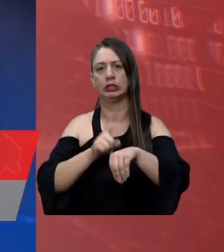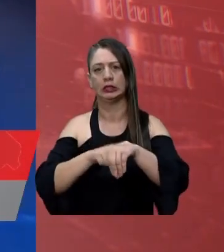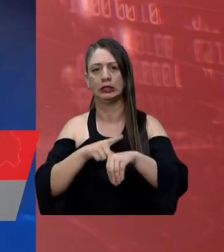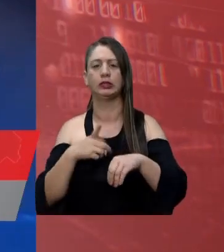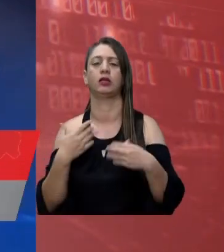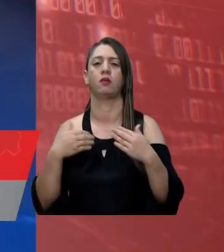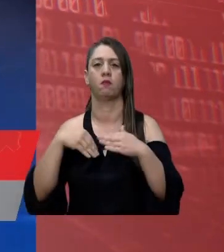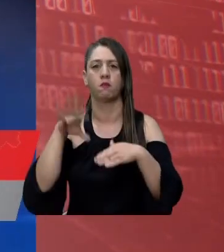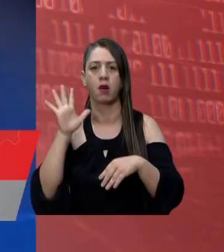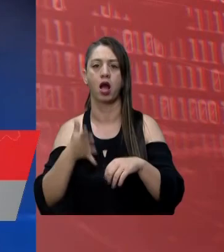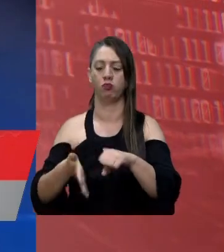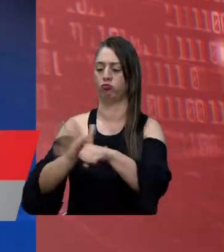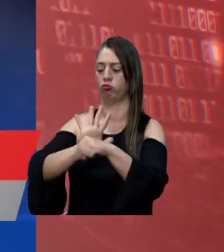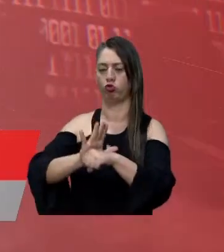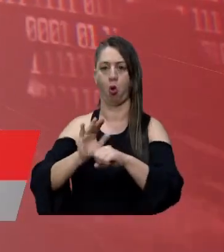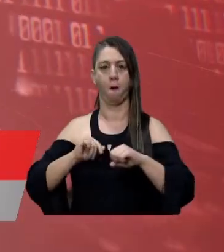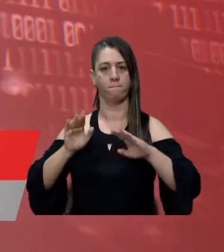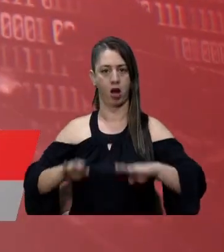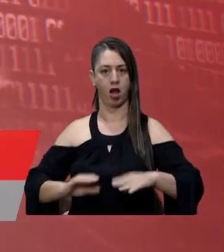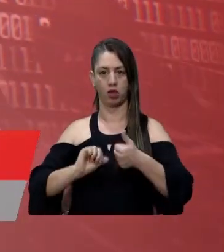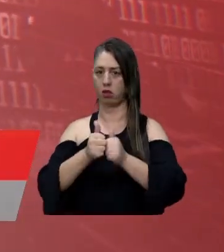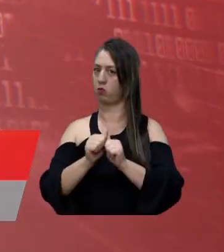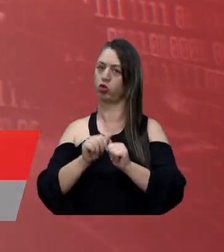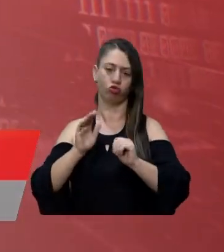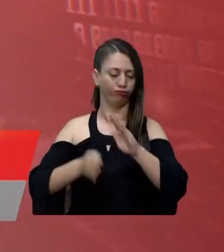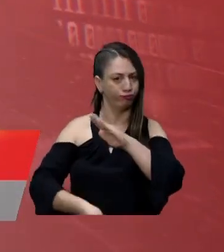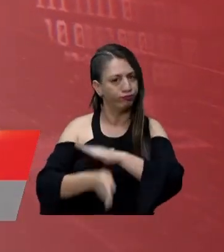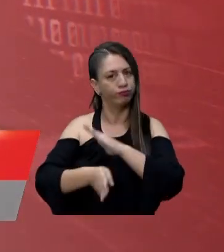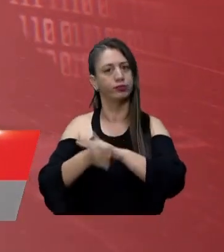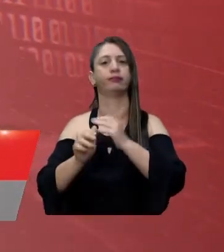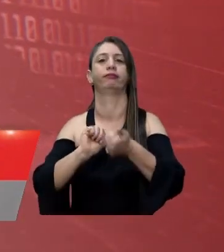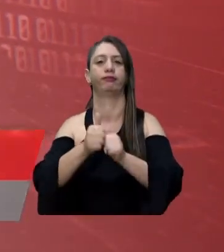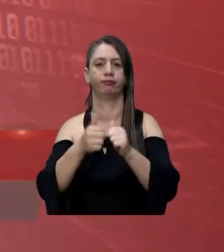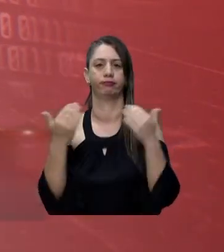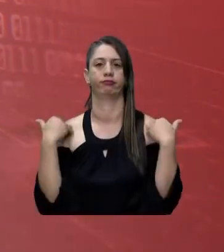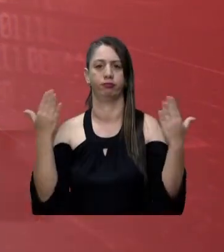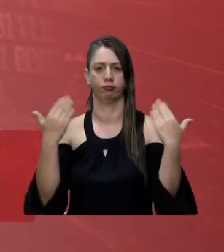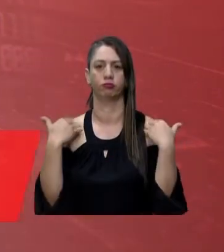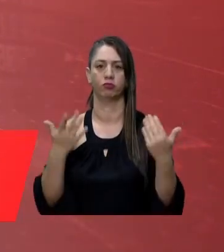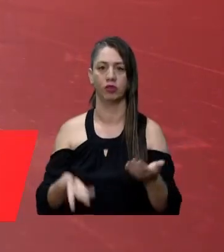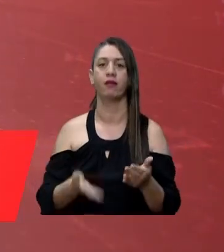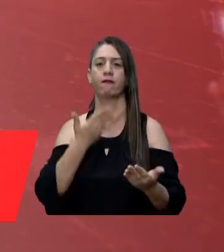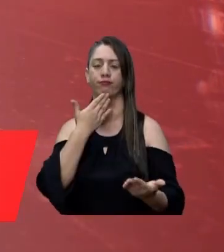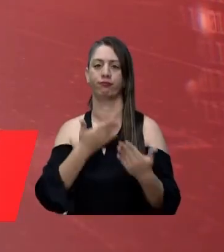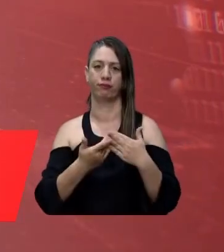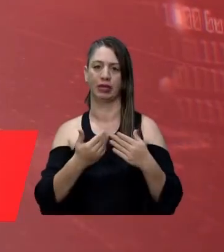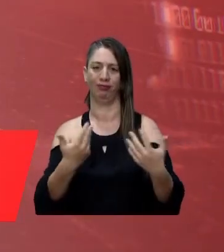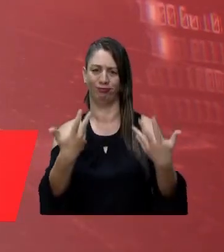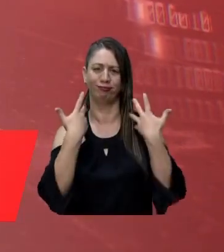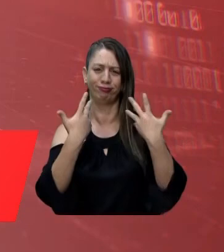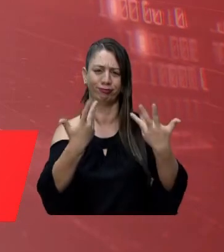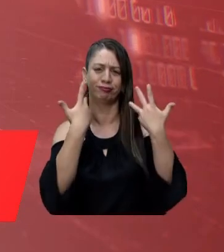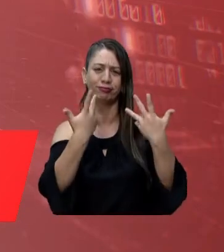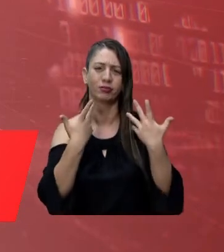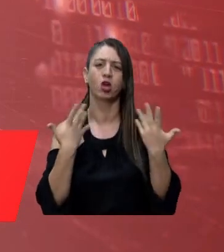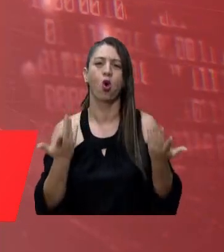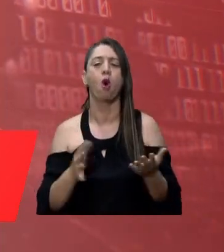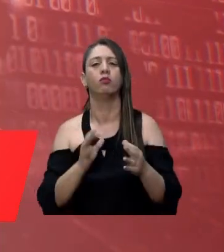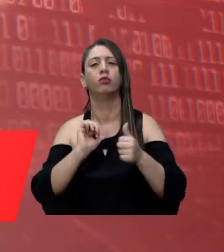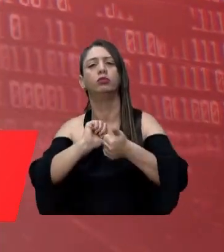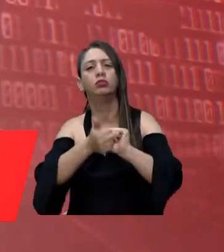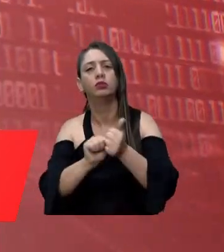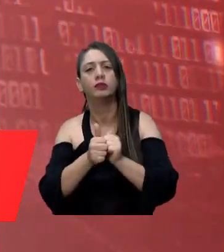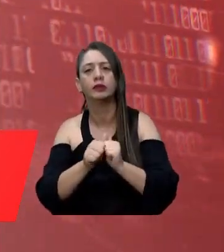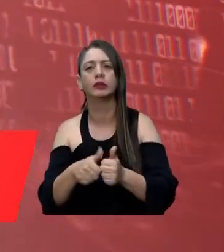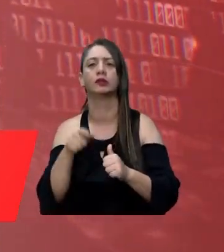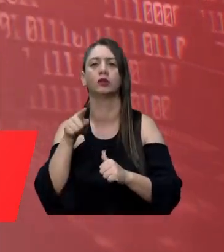en pandemia no paré de entrenar, gracias a la preparación de la concentración para ayudar a los deportistas clasificados